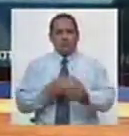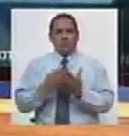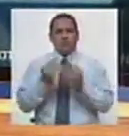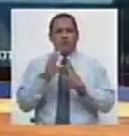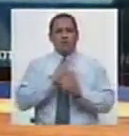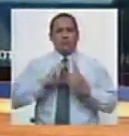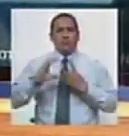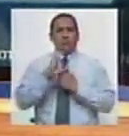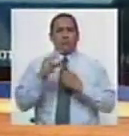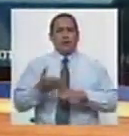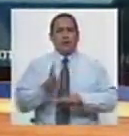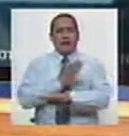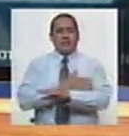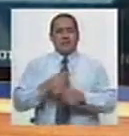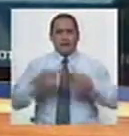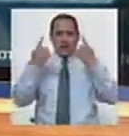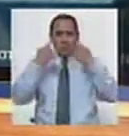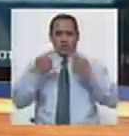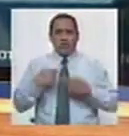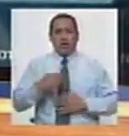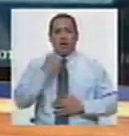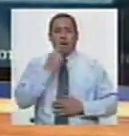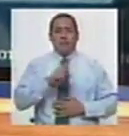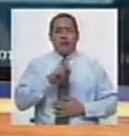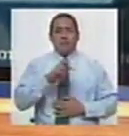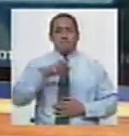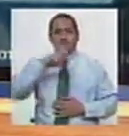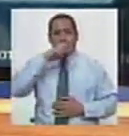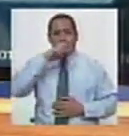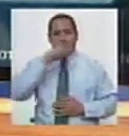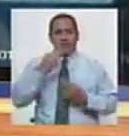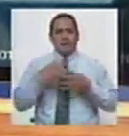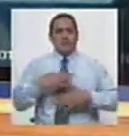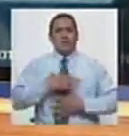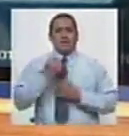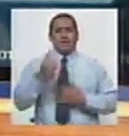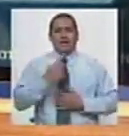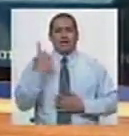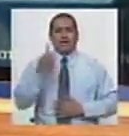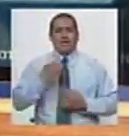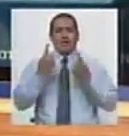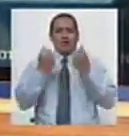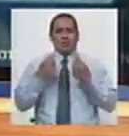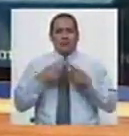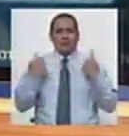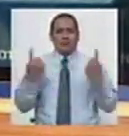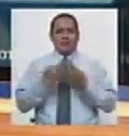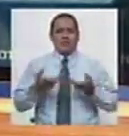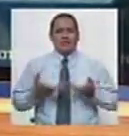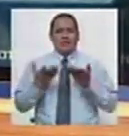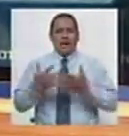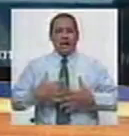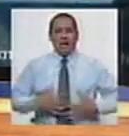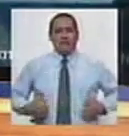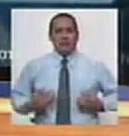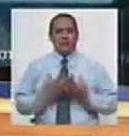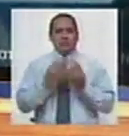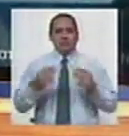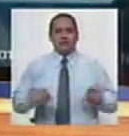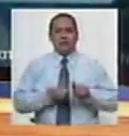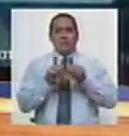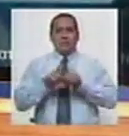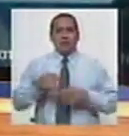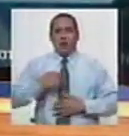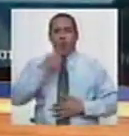culturas originarias. Coincidió con el Papa Francisco en que los intereses económicos de algunos grupos están generando hambre y malnutrición. El Papa